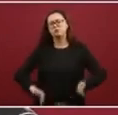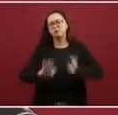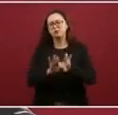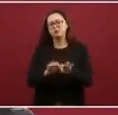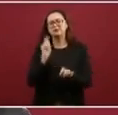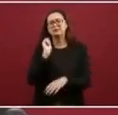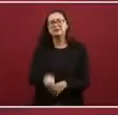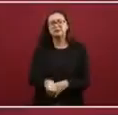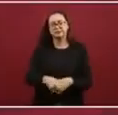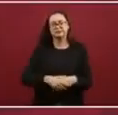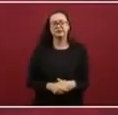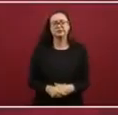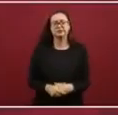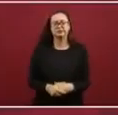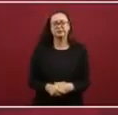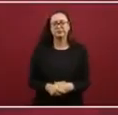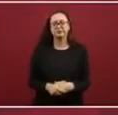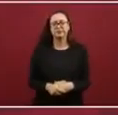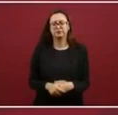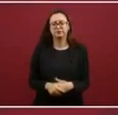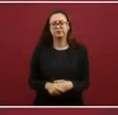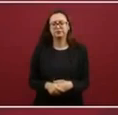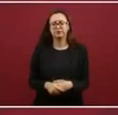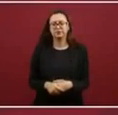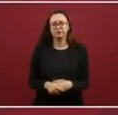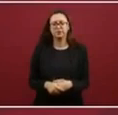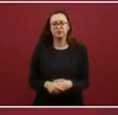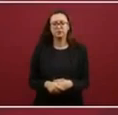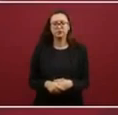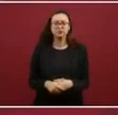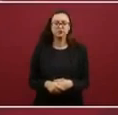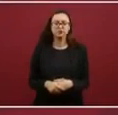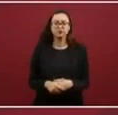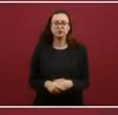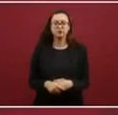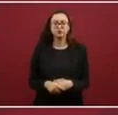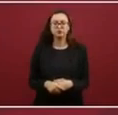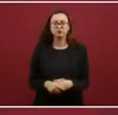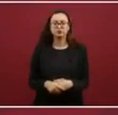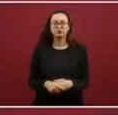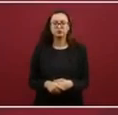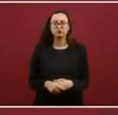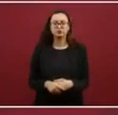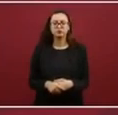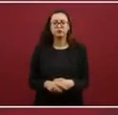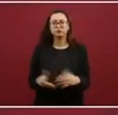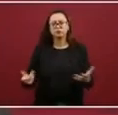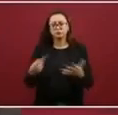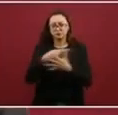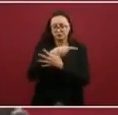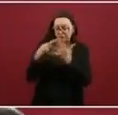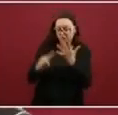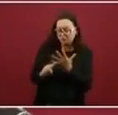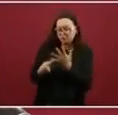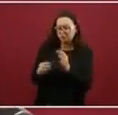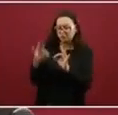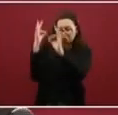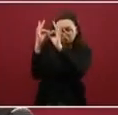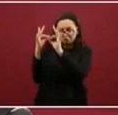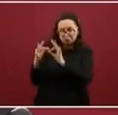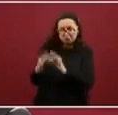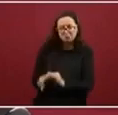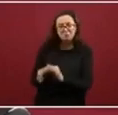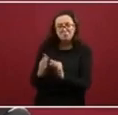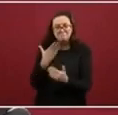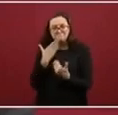palabras lo que quiere decir es que, bueno, si estas cosas funcionan, ¿qué es lo que se gana por